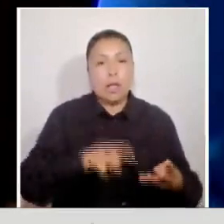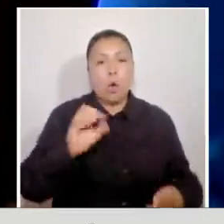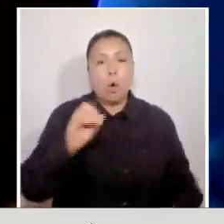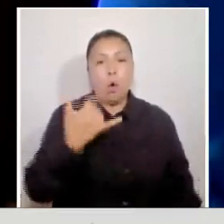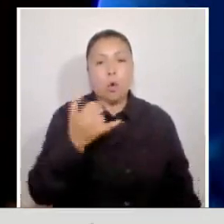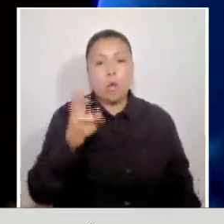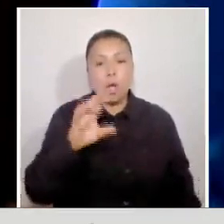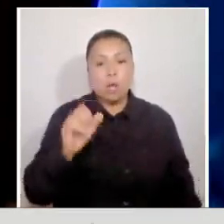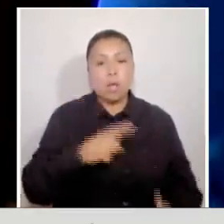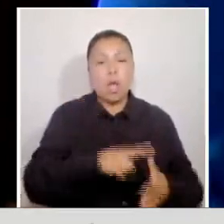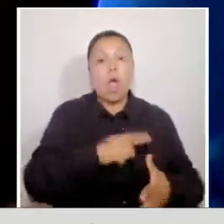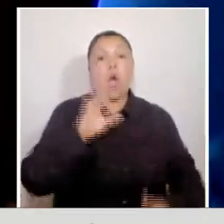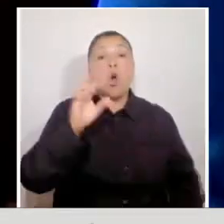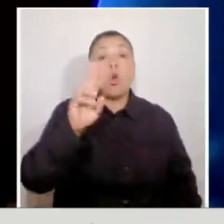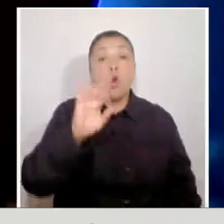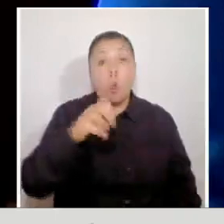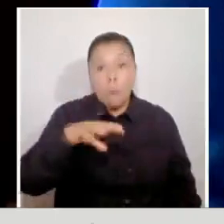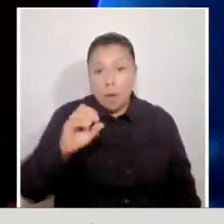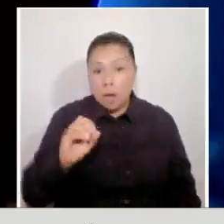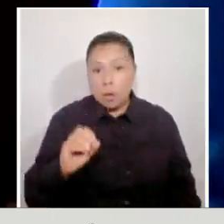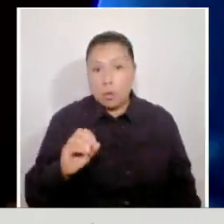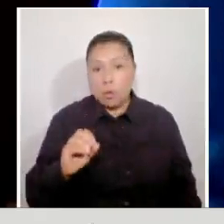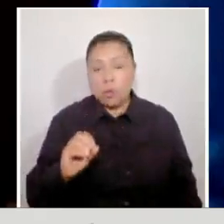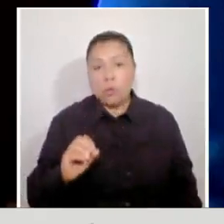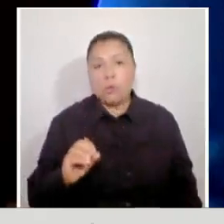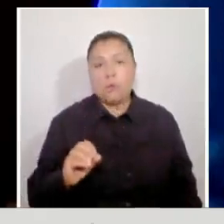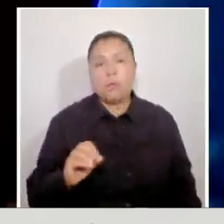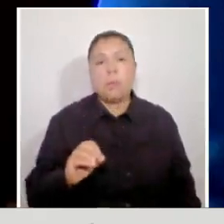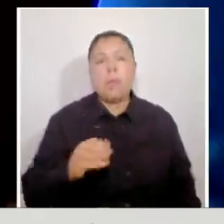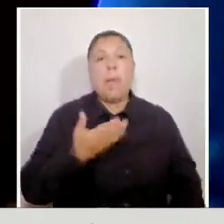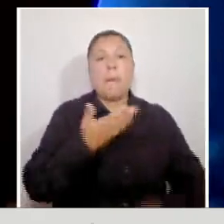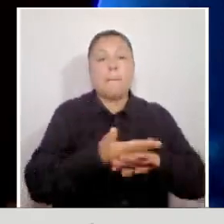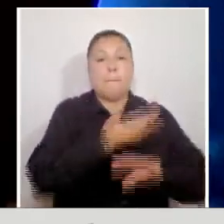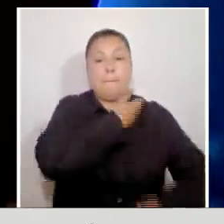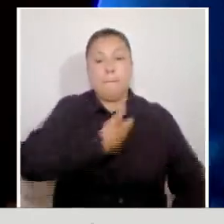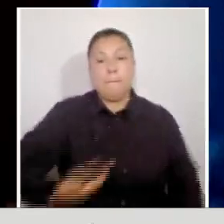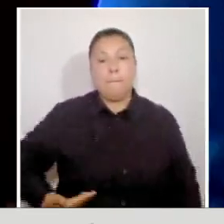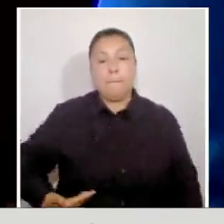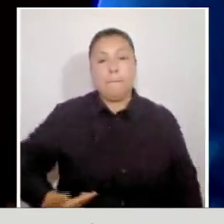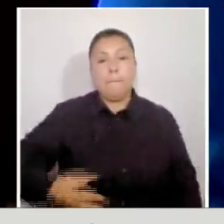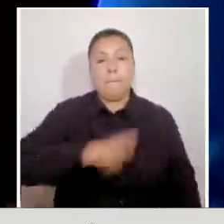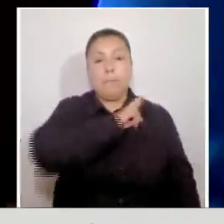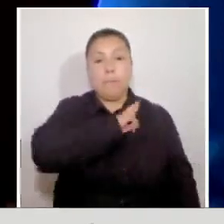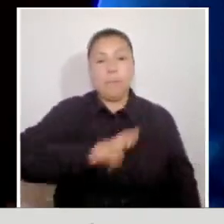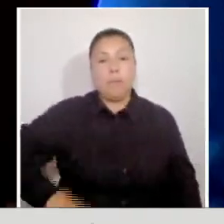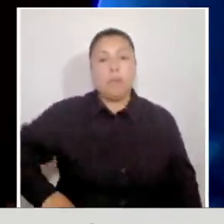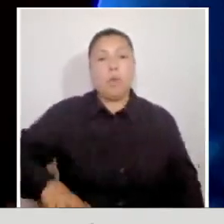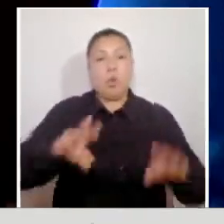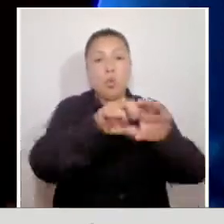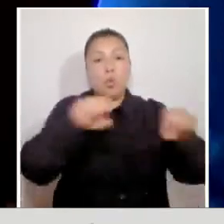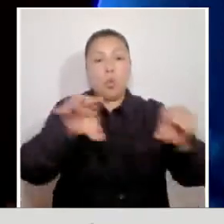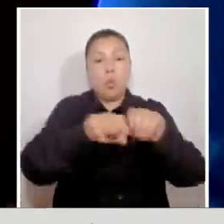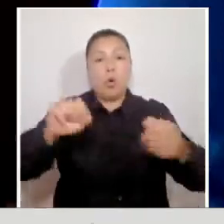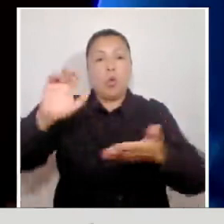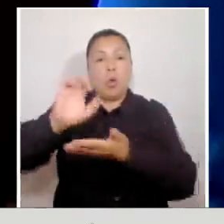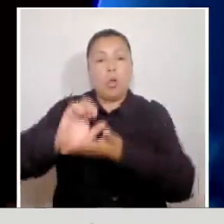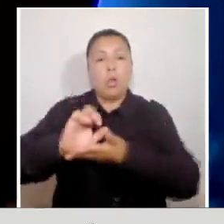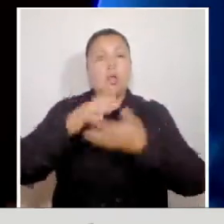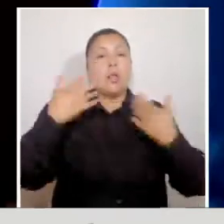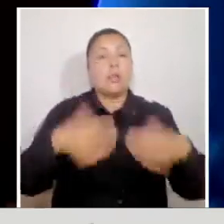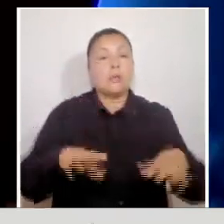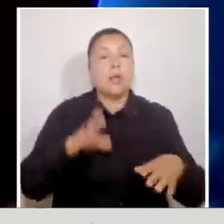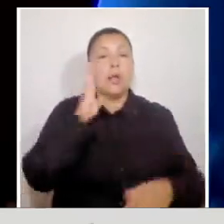Agustín Romero solicita a su excelencia presidente de la república que en virtud de los compromisos adquiridos por del Estado Respecto a los beneficios